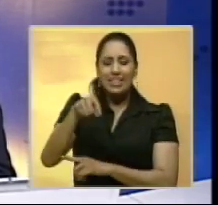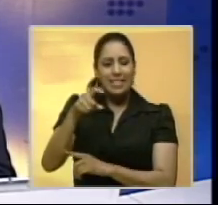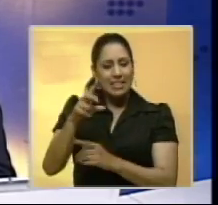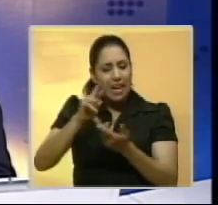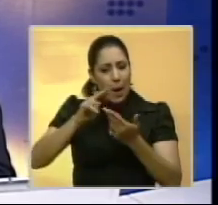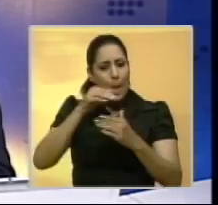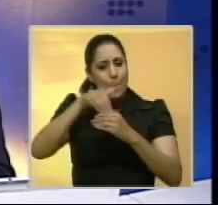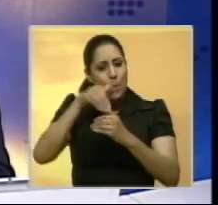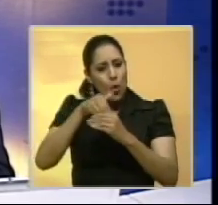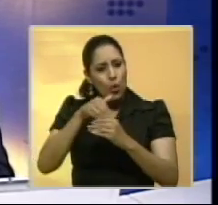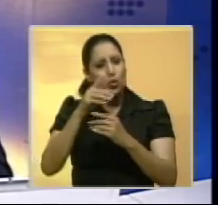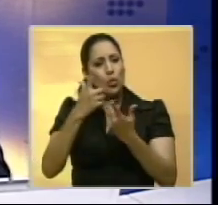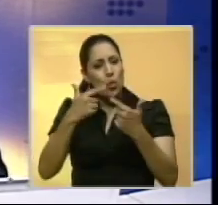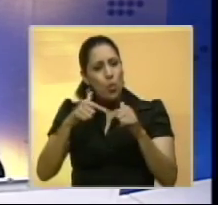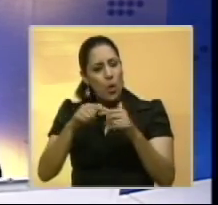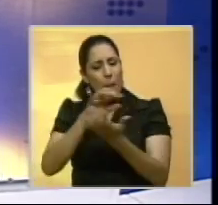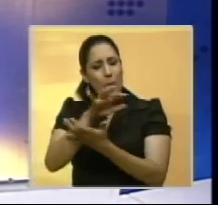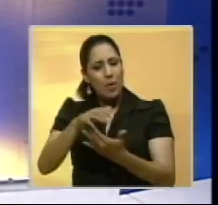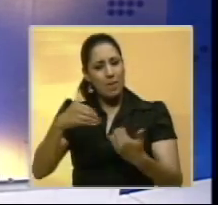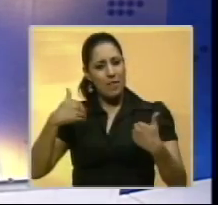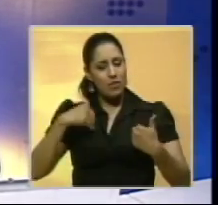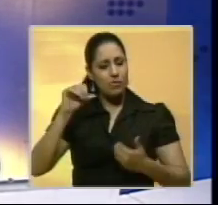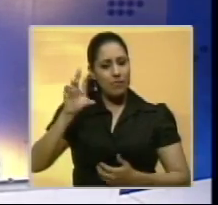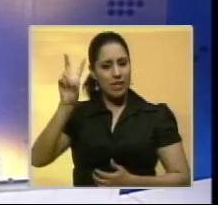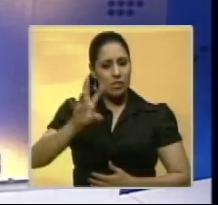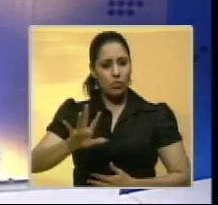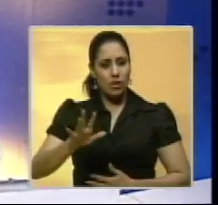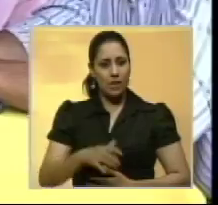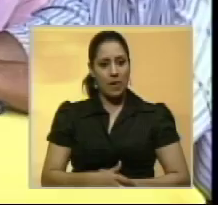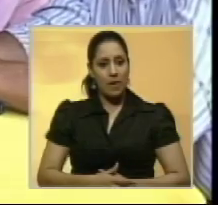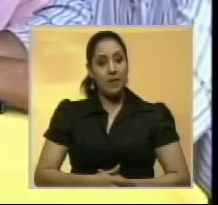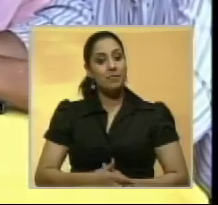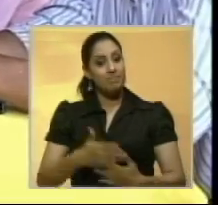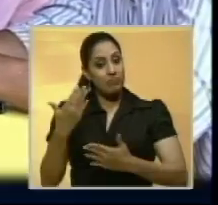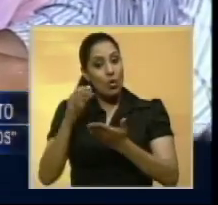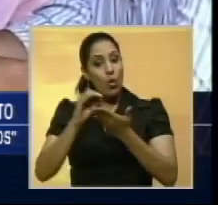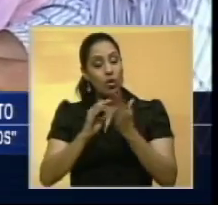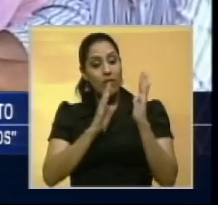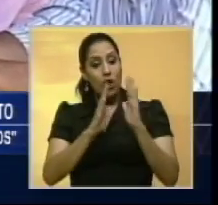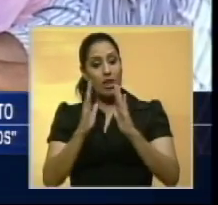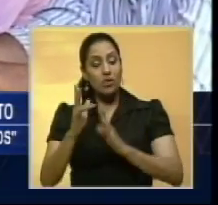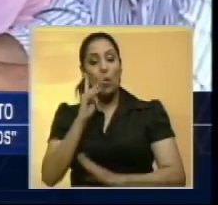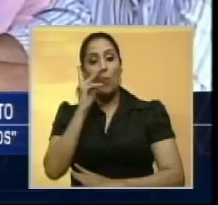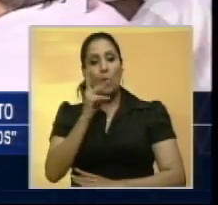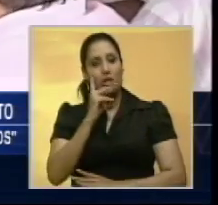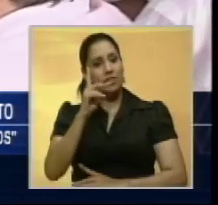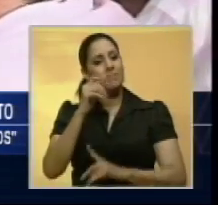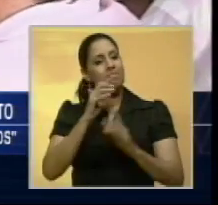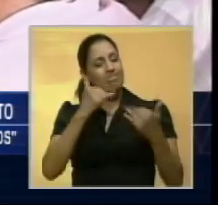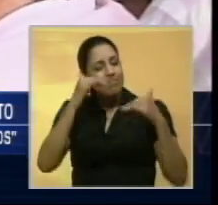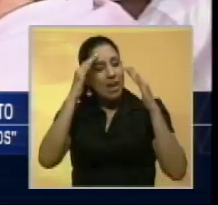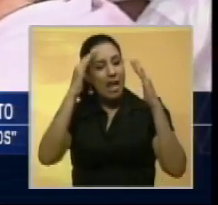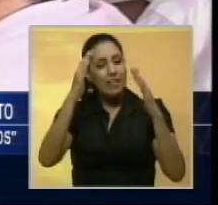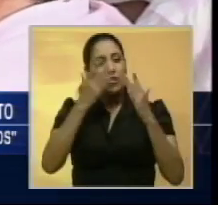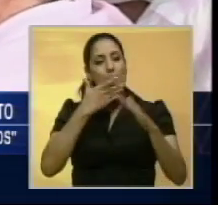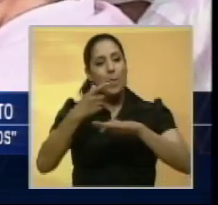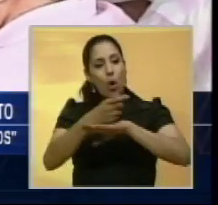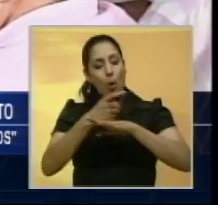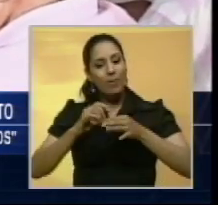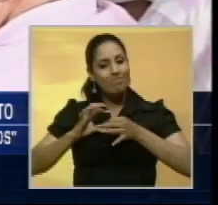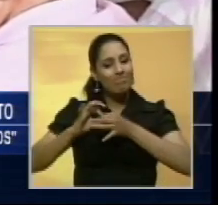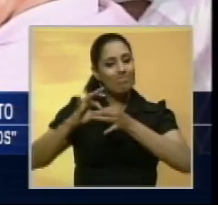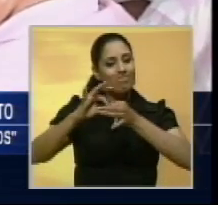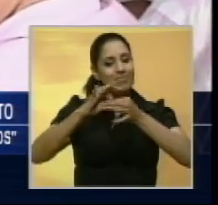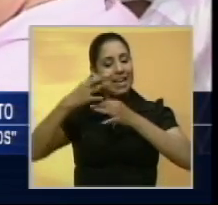salida pacífica y consensuada a la crisis que atraviesa Venezuela. Reiteró que esta organización política sigue abogando por un gobierno de unidad